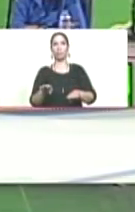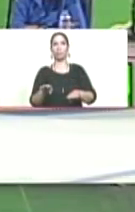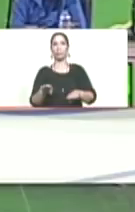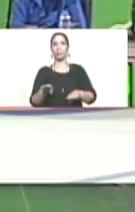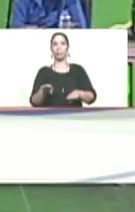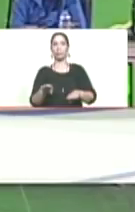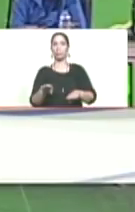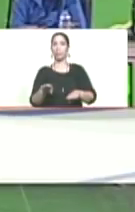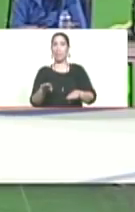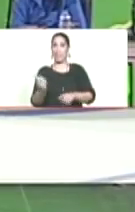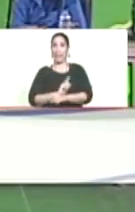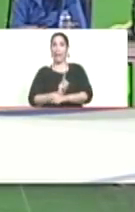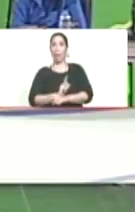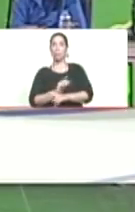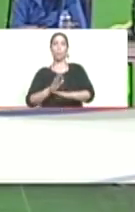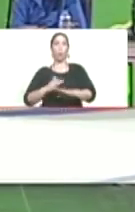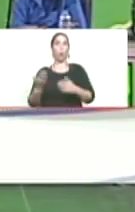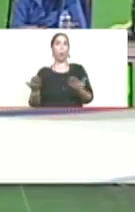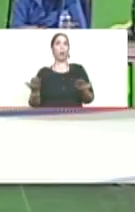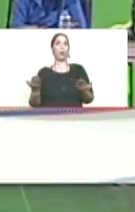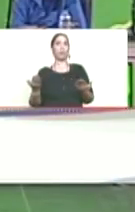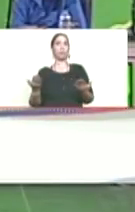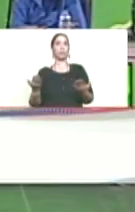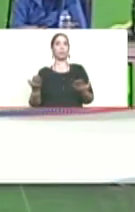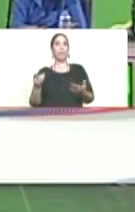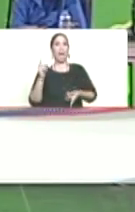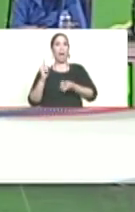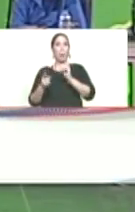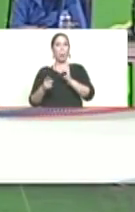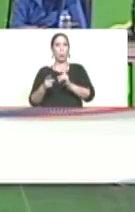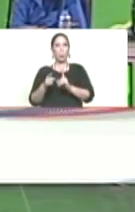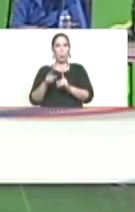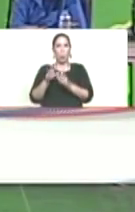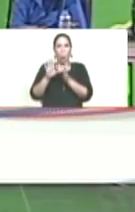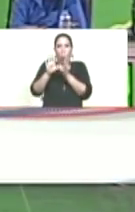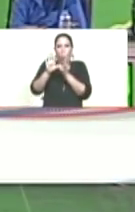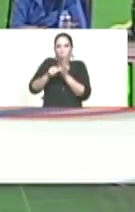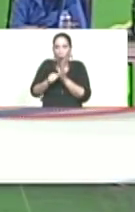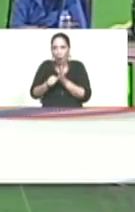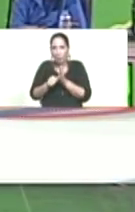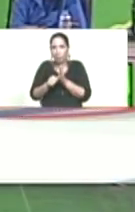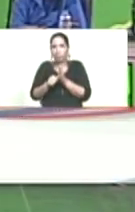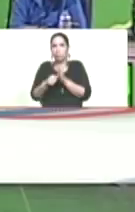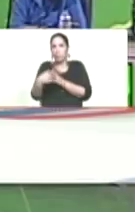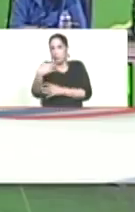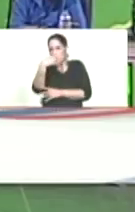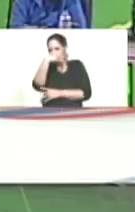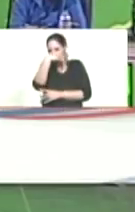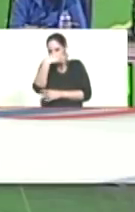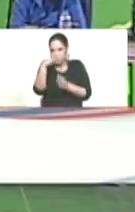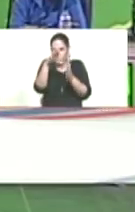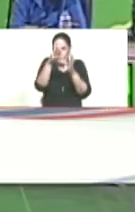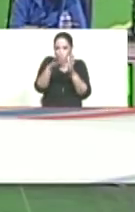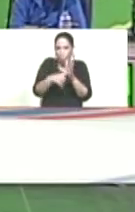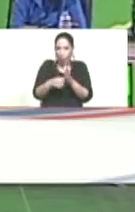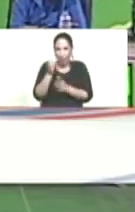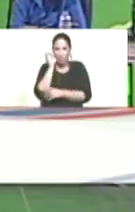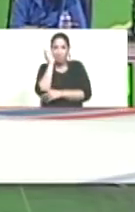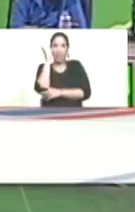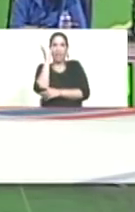de una sola vez, porque las hienas, las mafias económicas ahí mismo inventan la